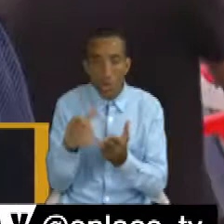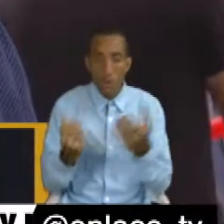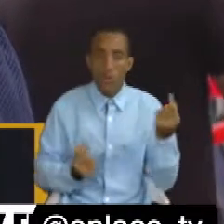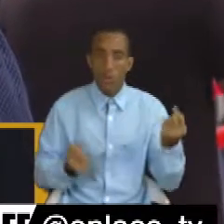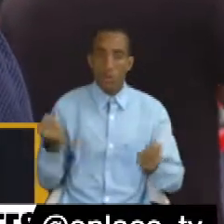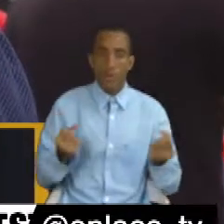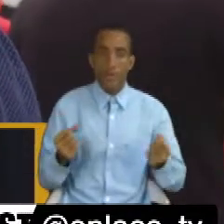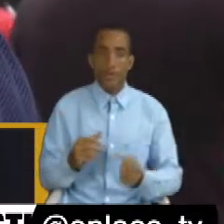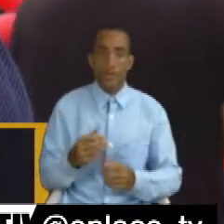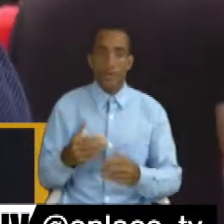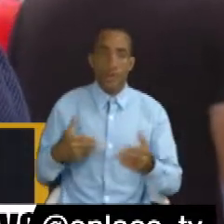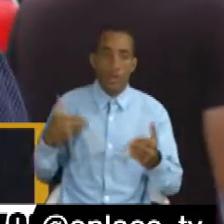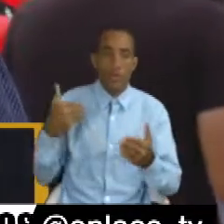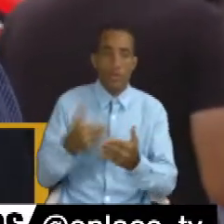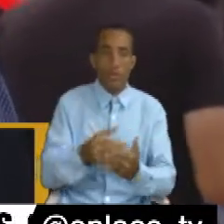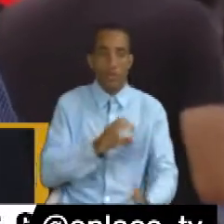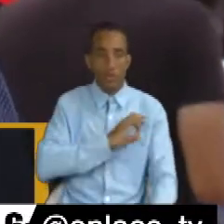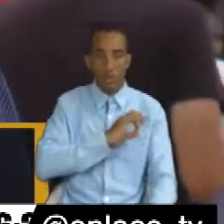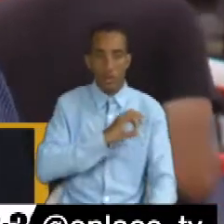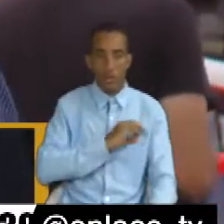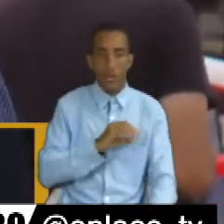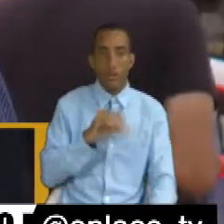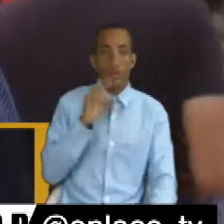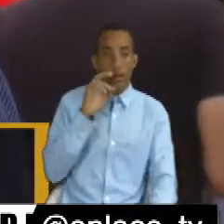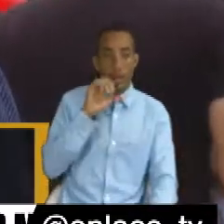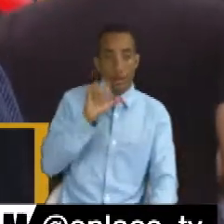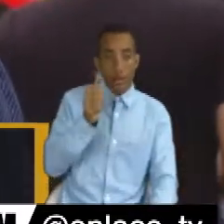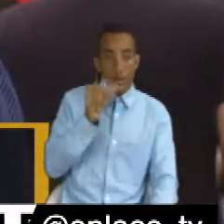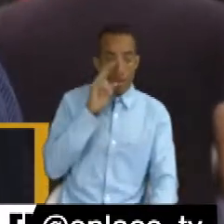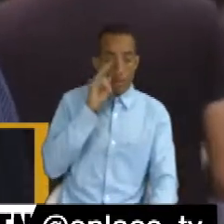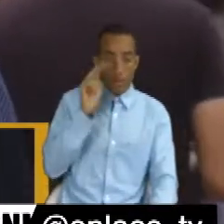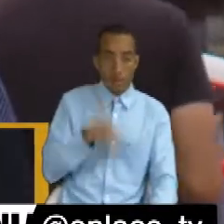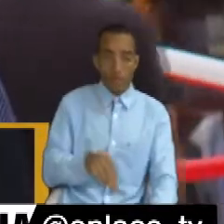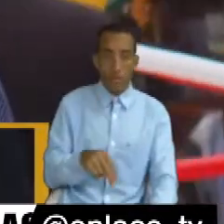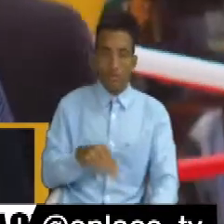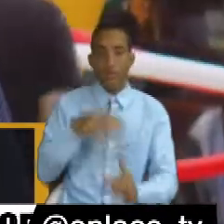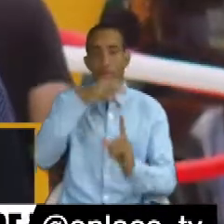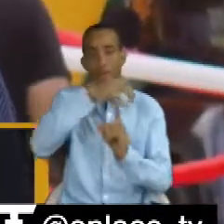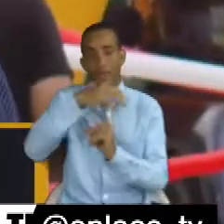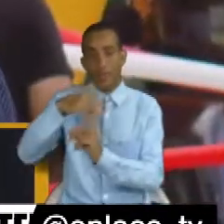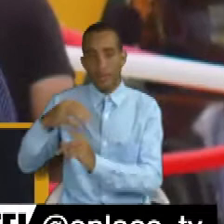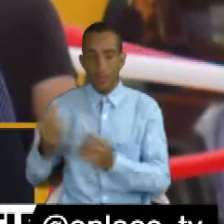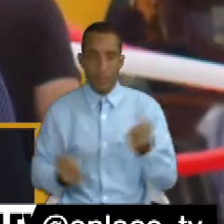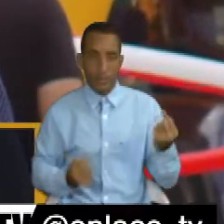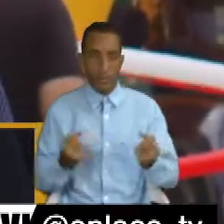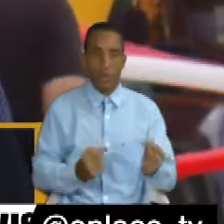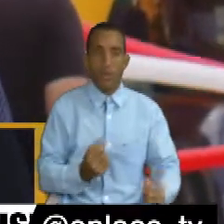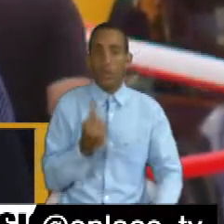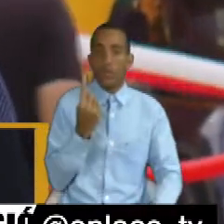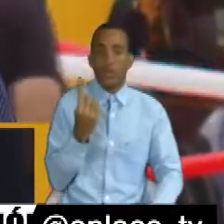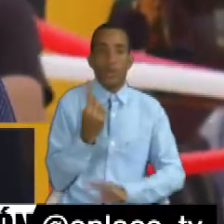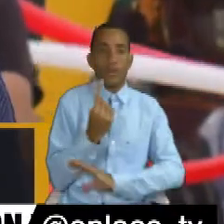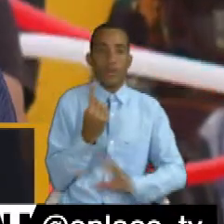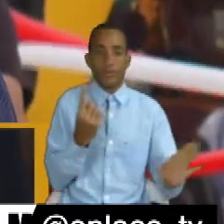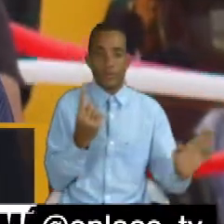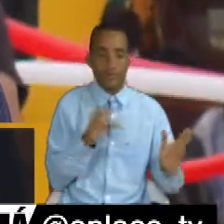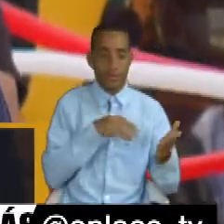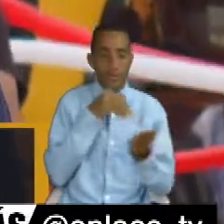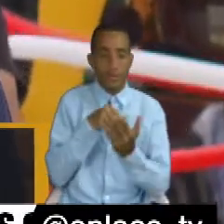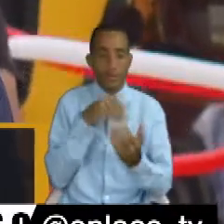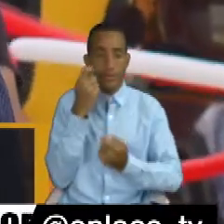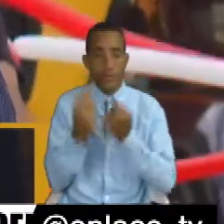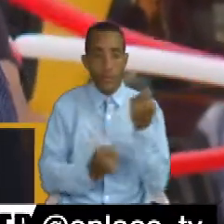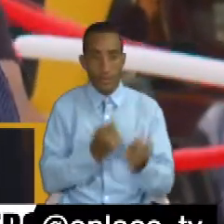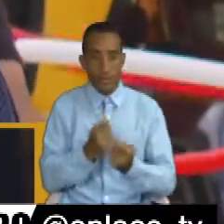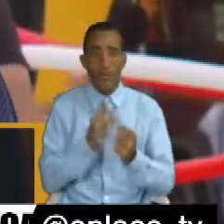próximo sábado 10 de junio a que disfruten de la gran feria automotriz del Magdalena Medio, la única que tiene el Centro Comercial San Silvestre, y que pueden